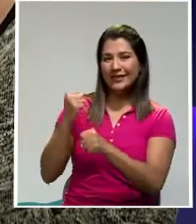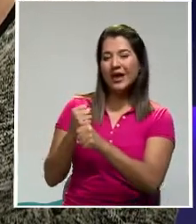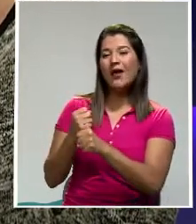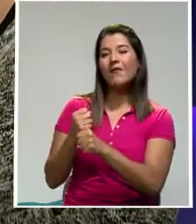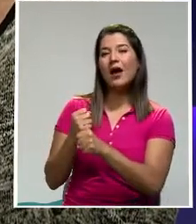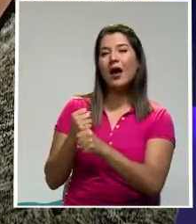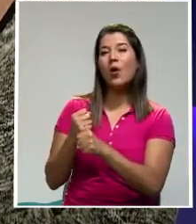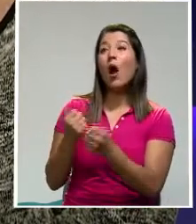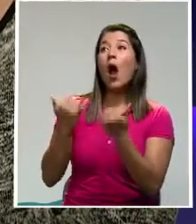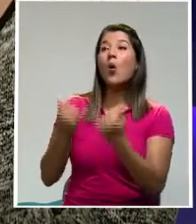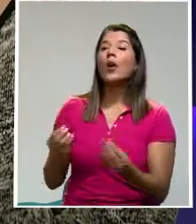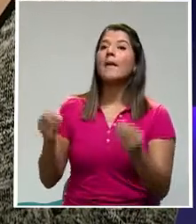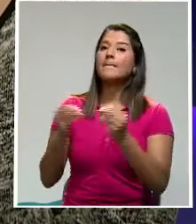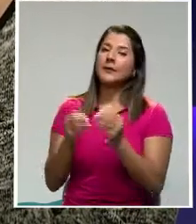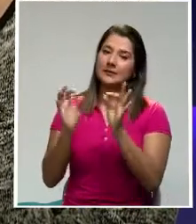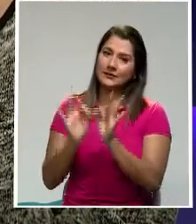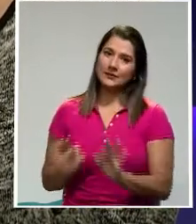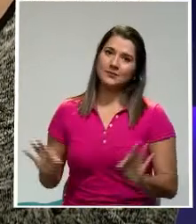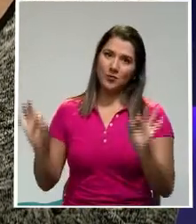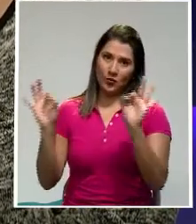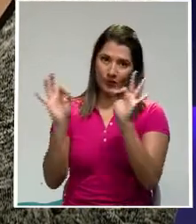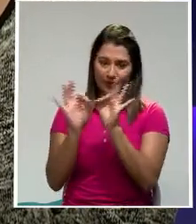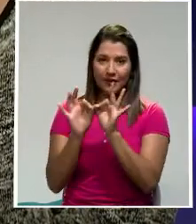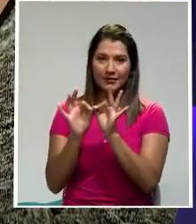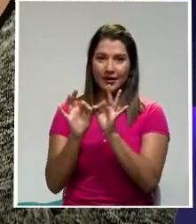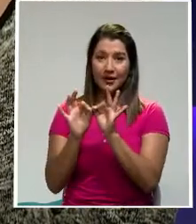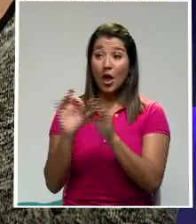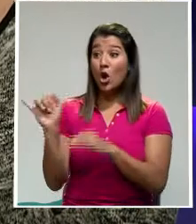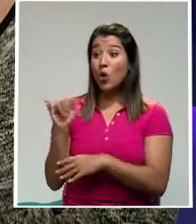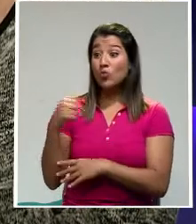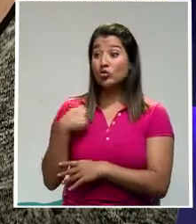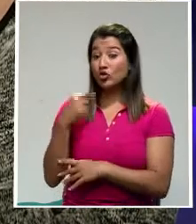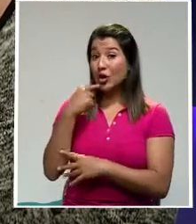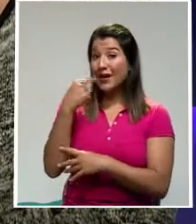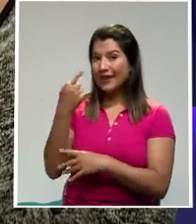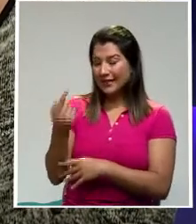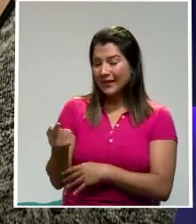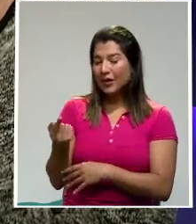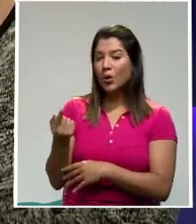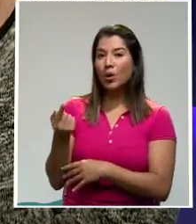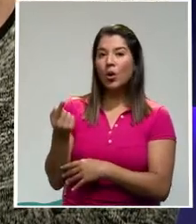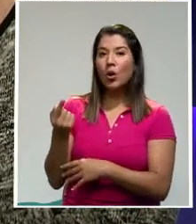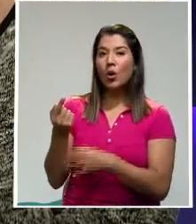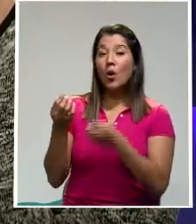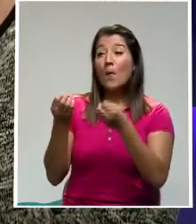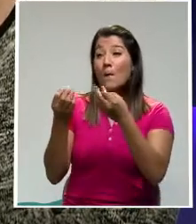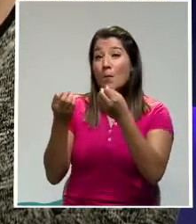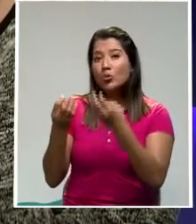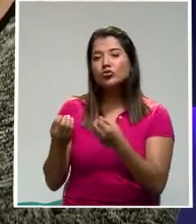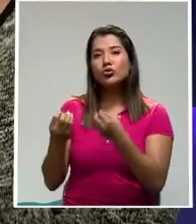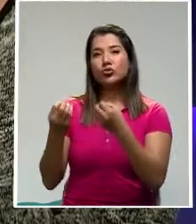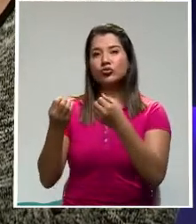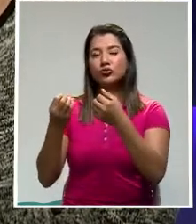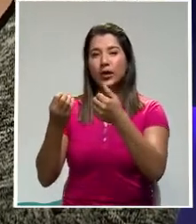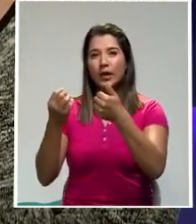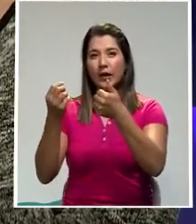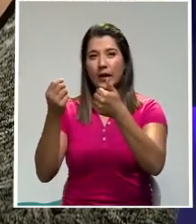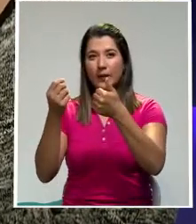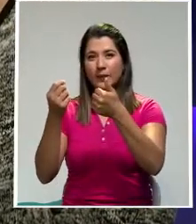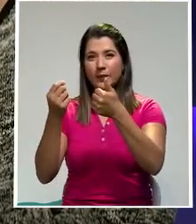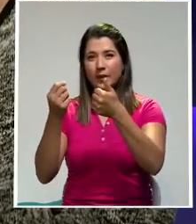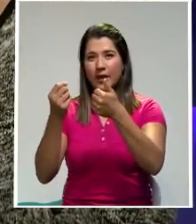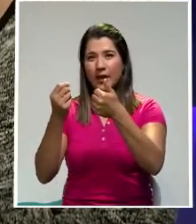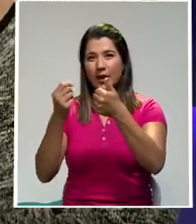más relevancia. Y como le digo, hay indicadores que se establecen y al tener